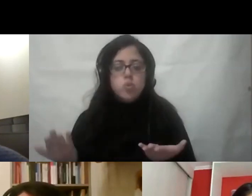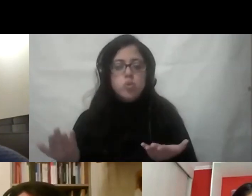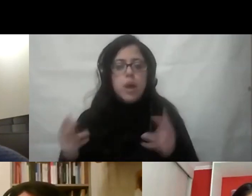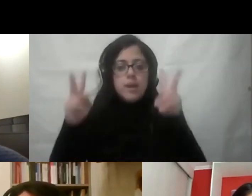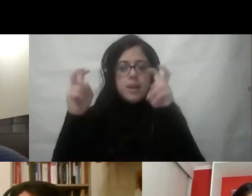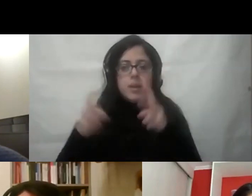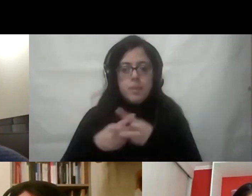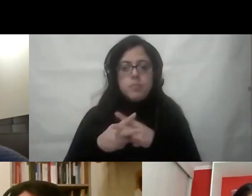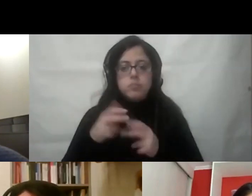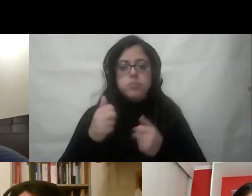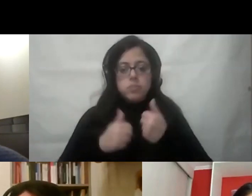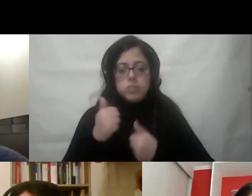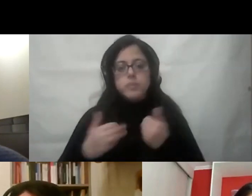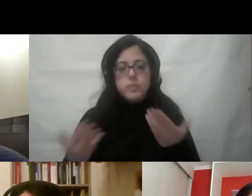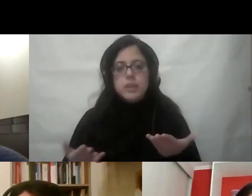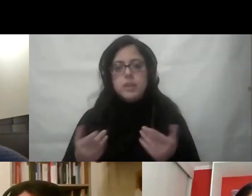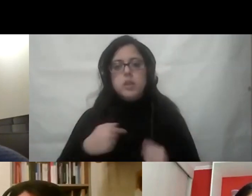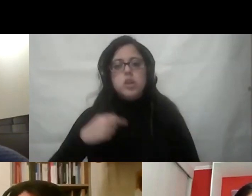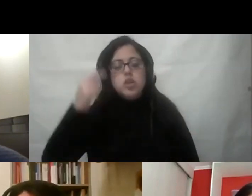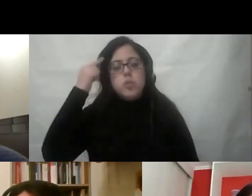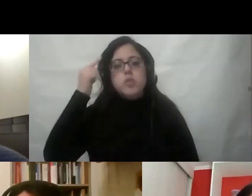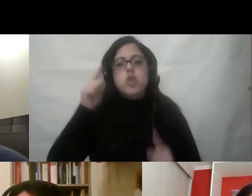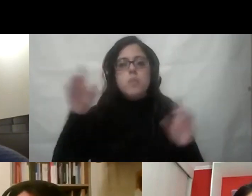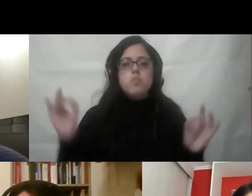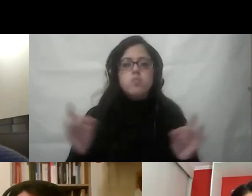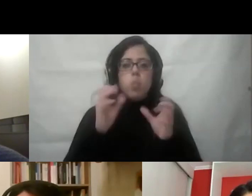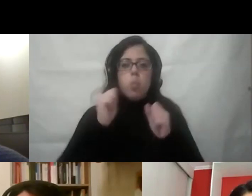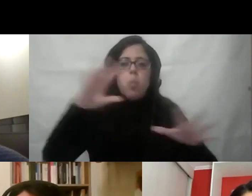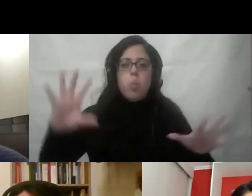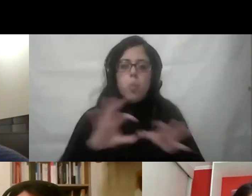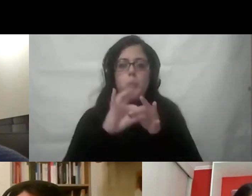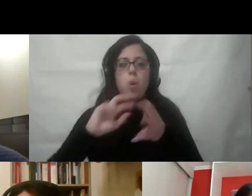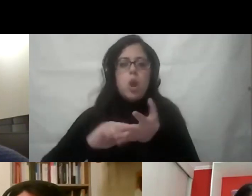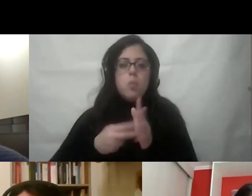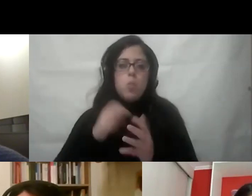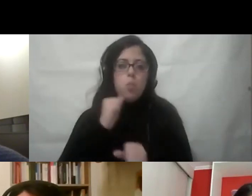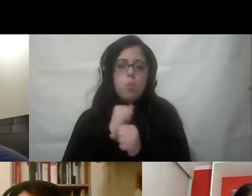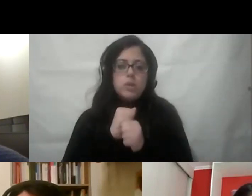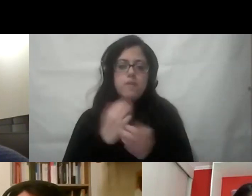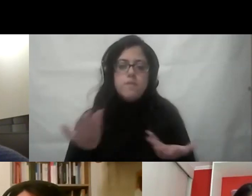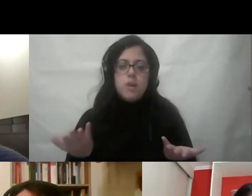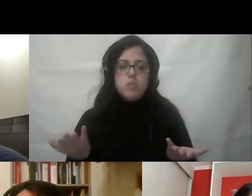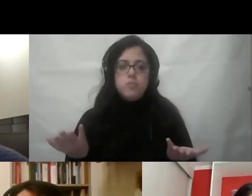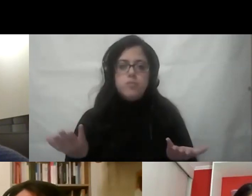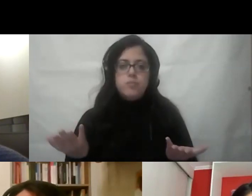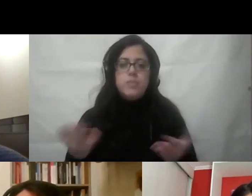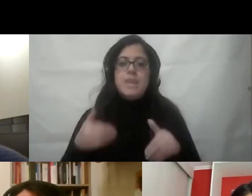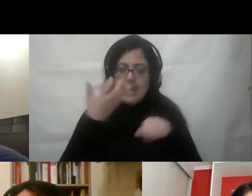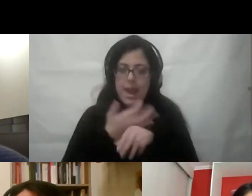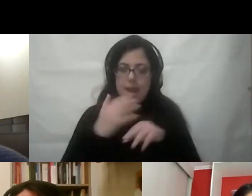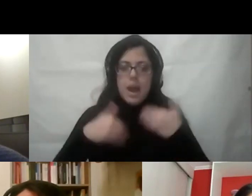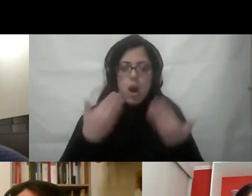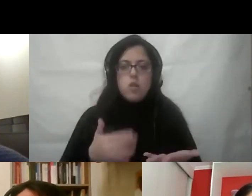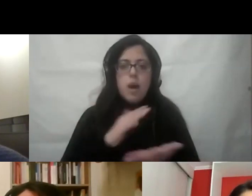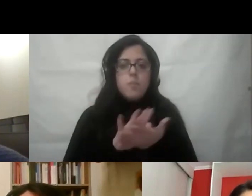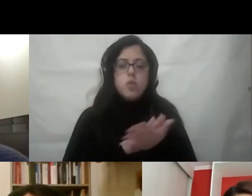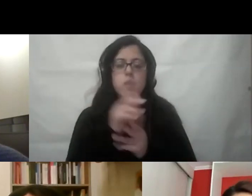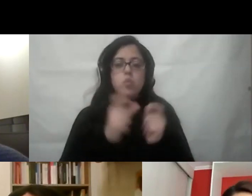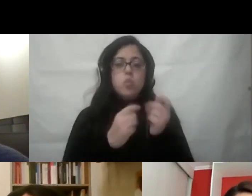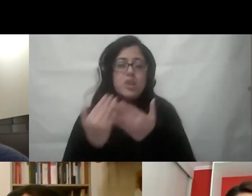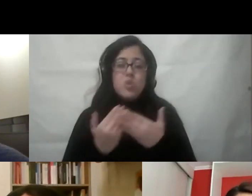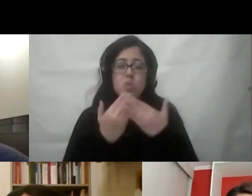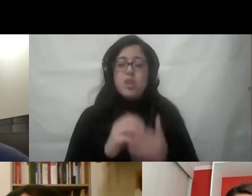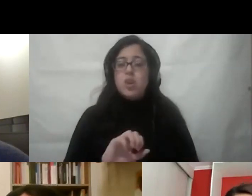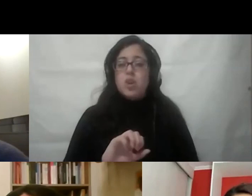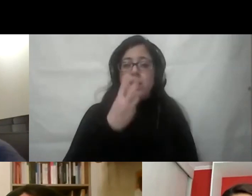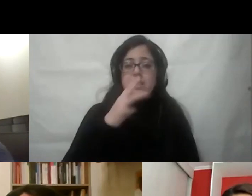técnico profesional, y me imagino que se podría ligar, por ejemplo, a los problemas laborales presentes. Los estudiantes se van a, y tercero y